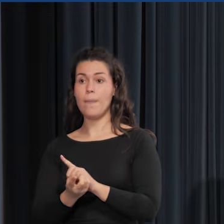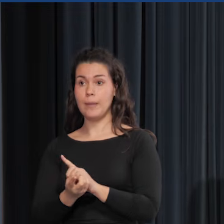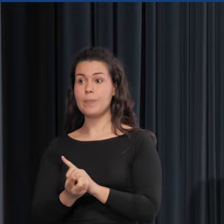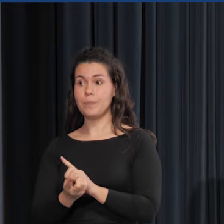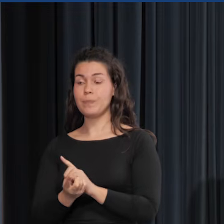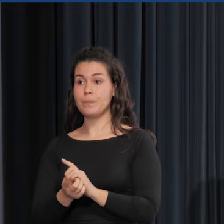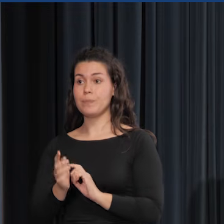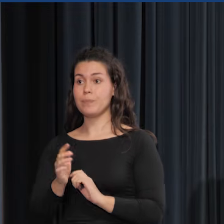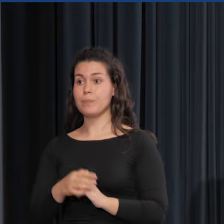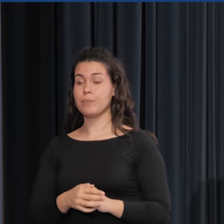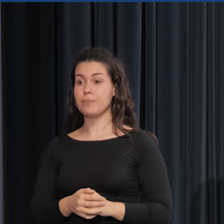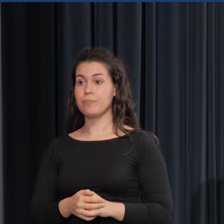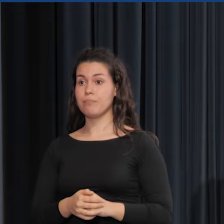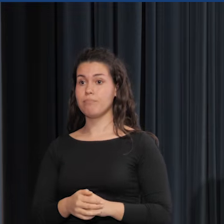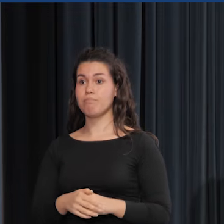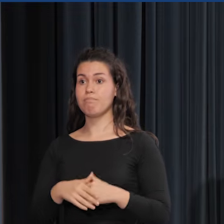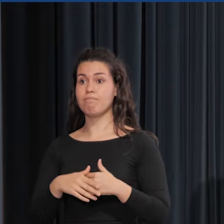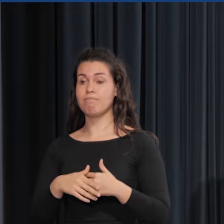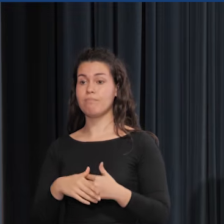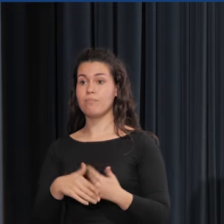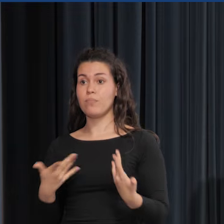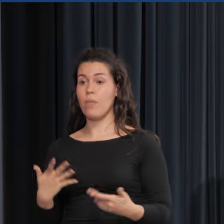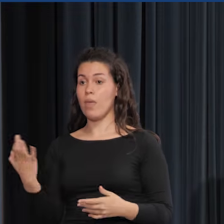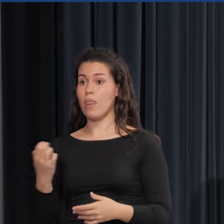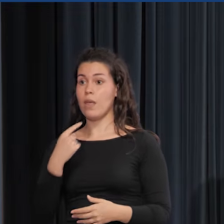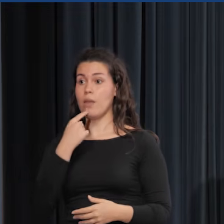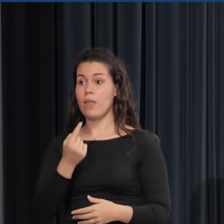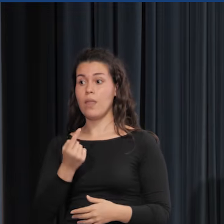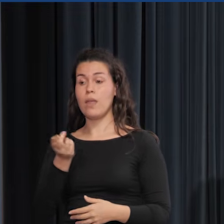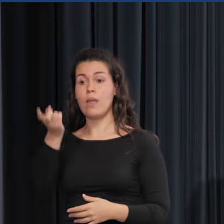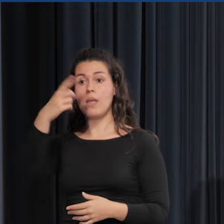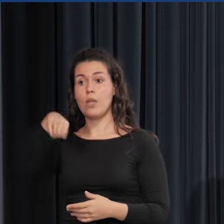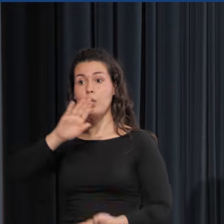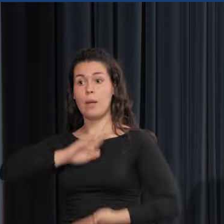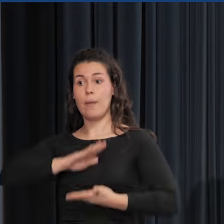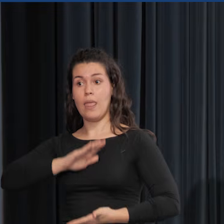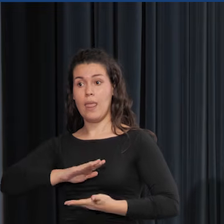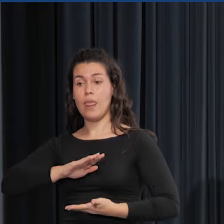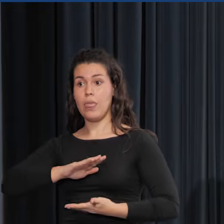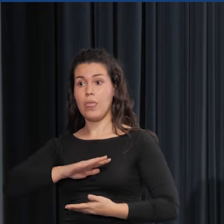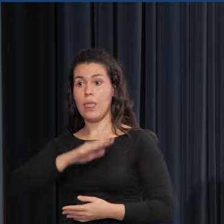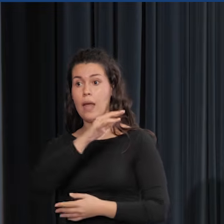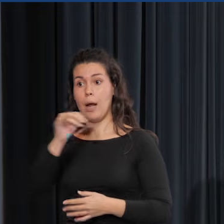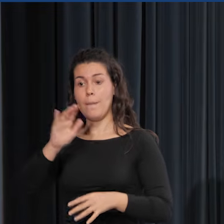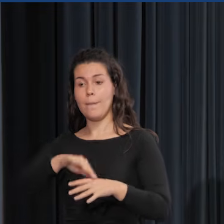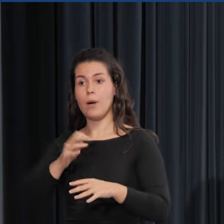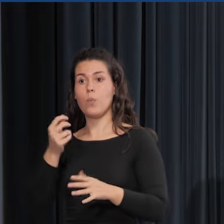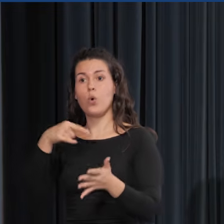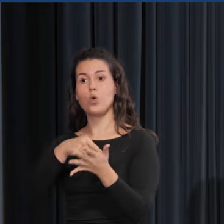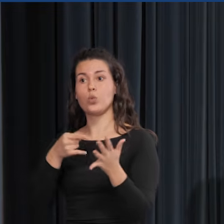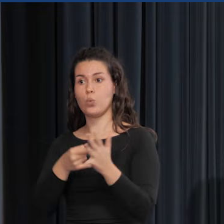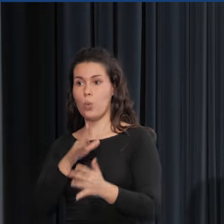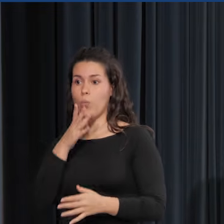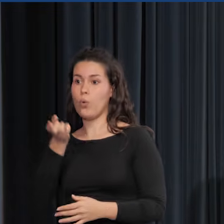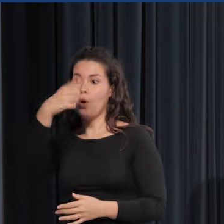pregunta. Entonces, en este sentido, tenemos que decir que aquellos que tienen la capacidad para proyectar, pues tienen mucho que decir, ya que